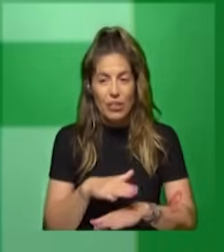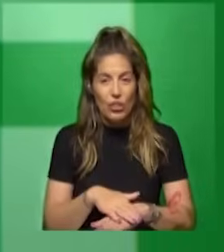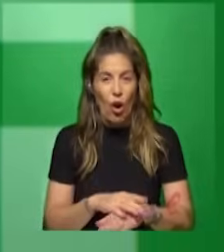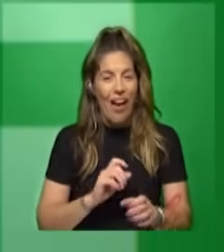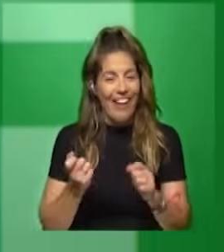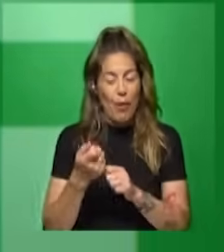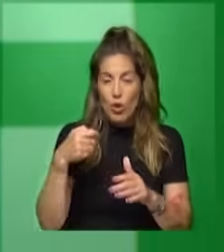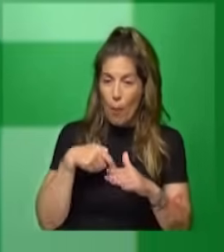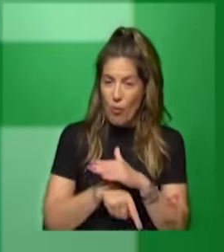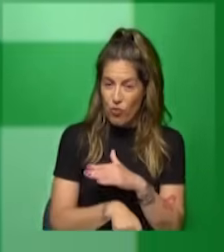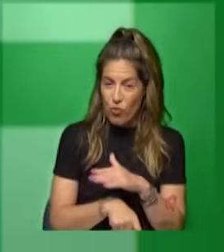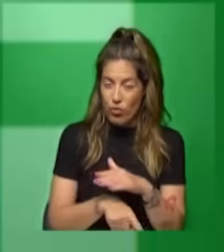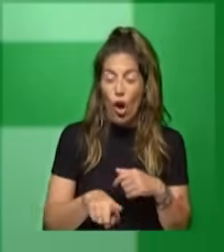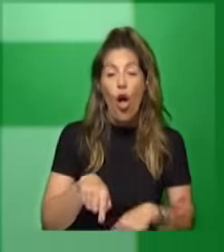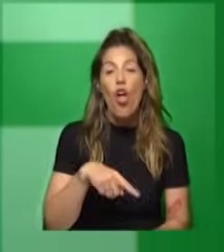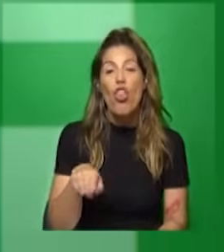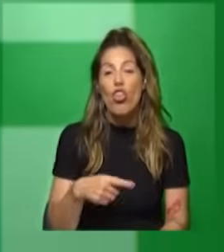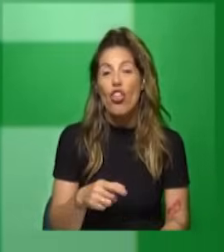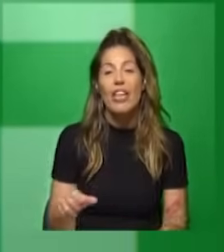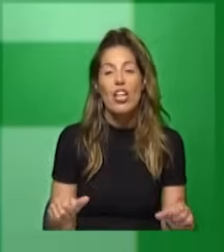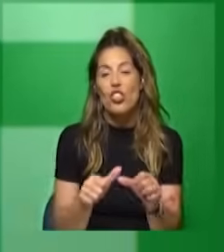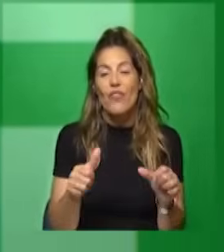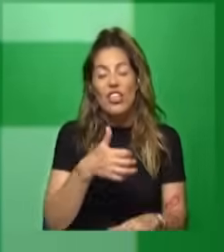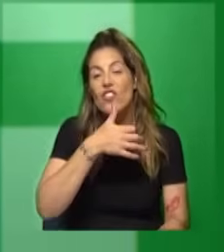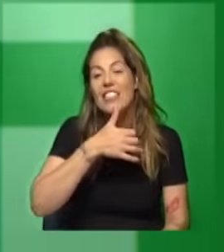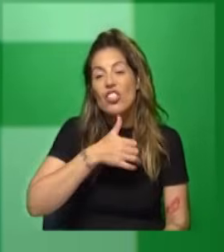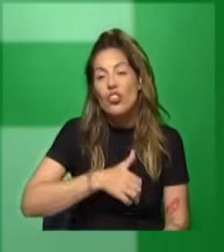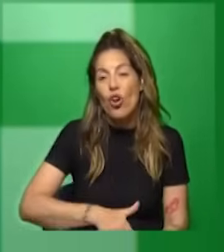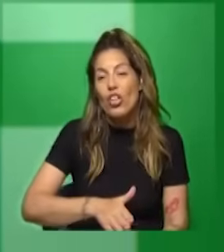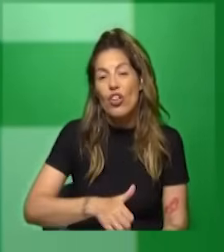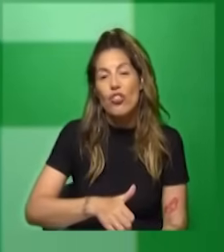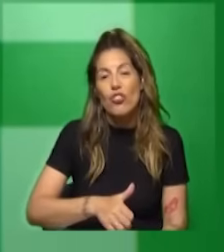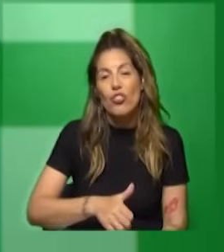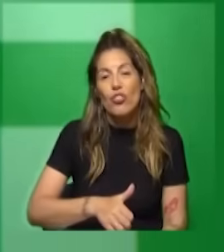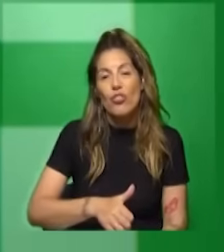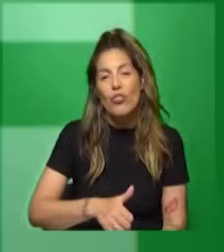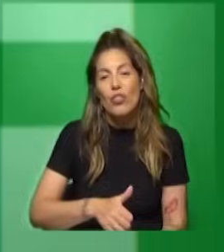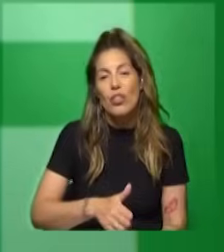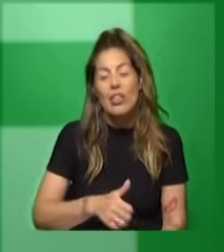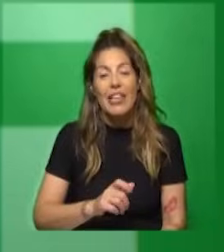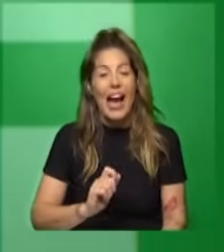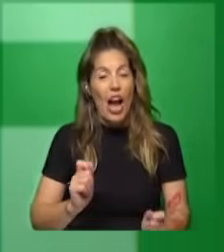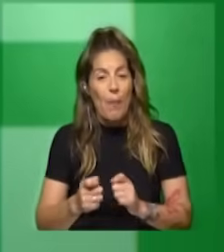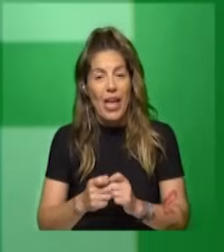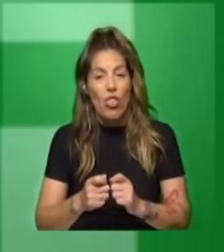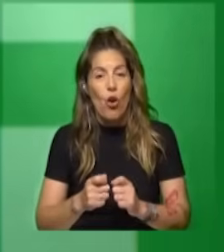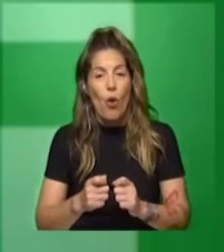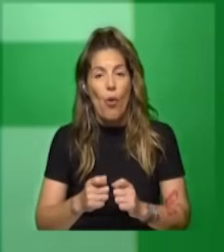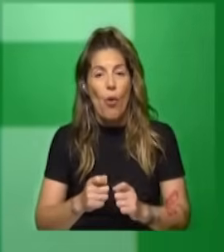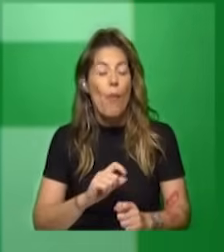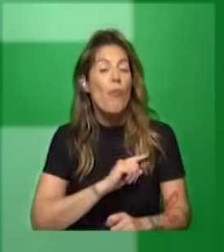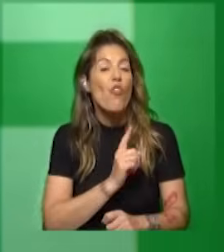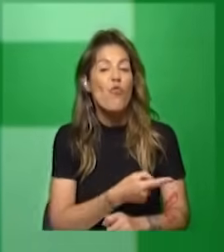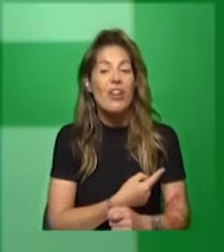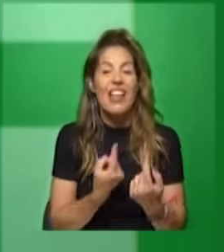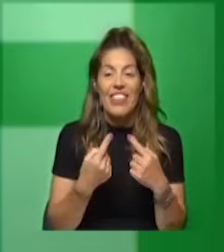cambios profundos, en donde los eventos históricos están movidos por fuerzas que son diferentes